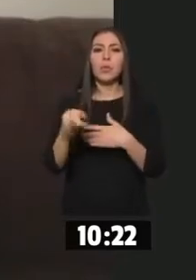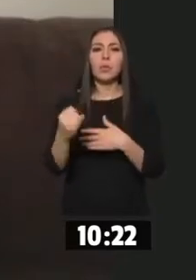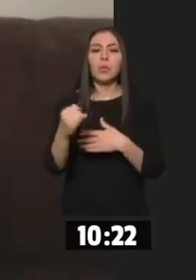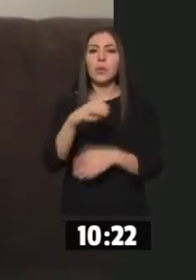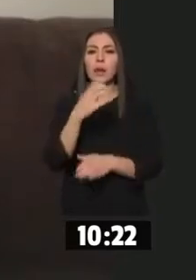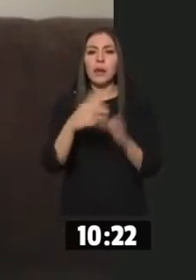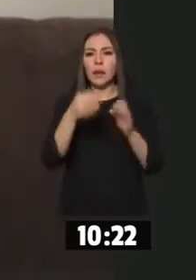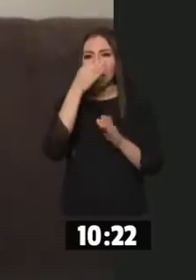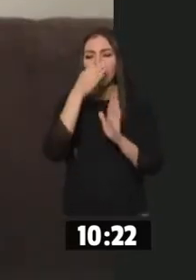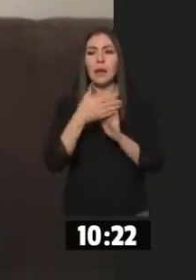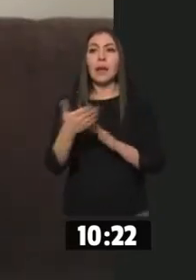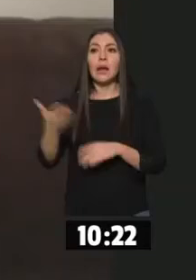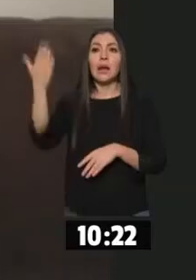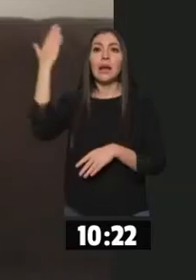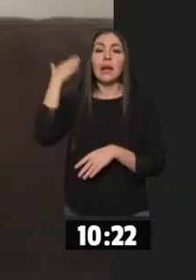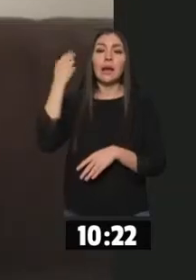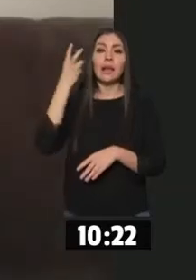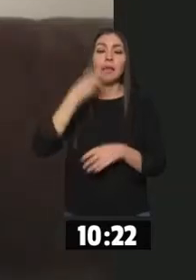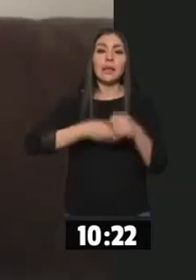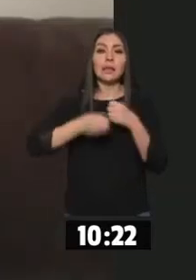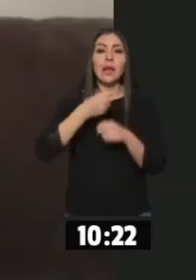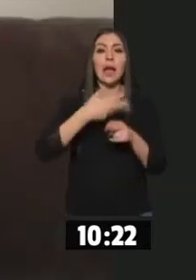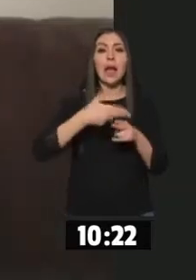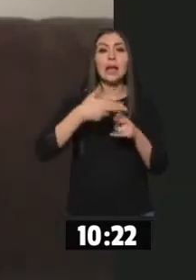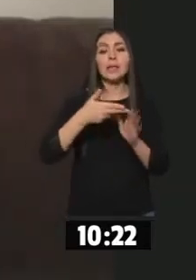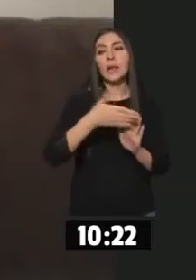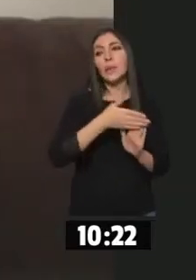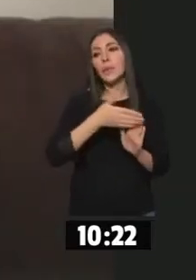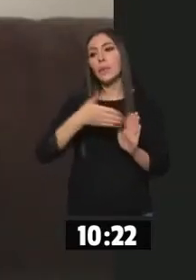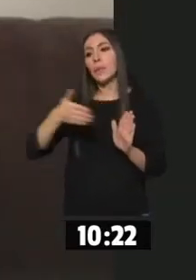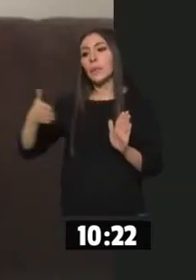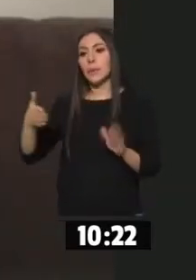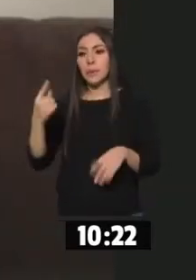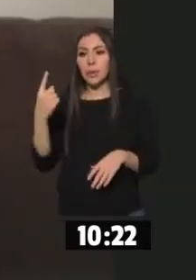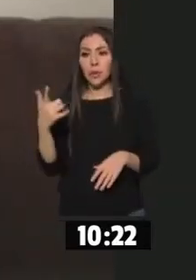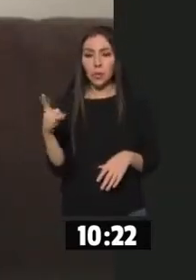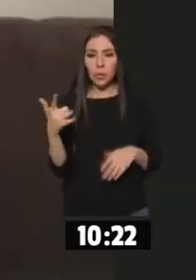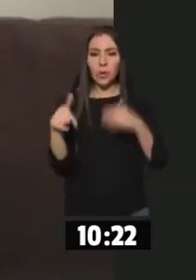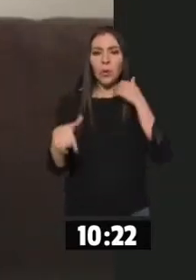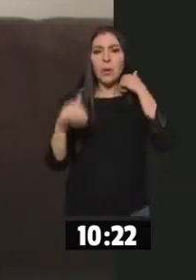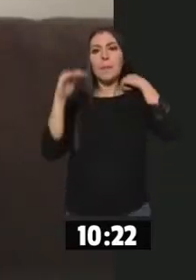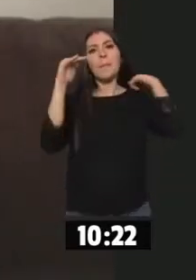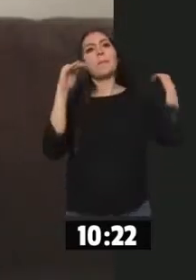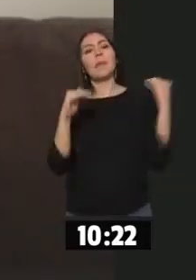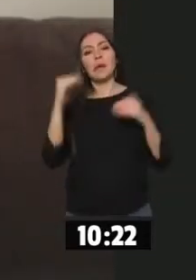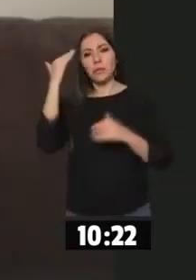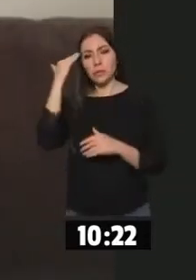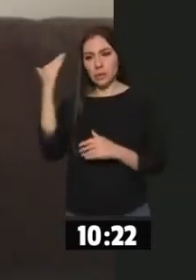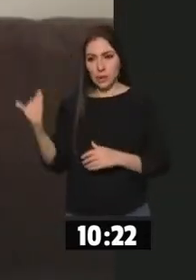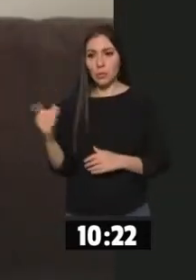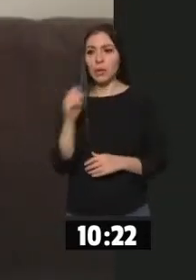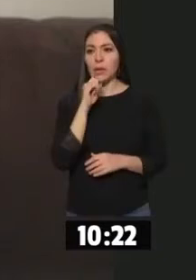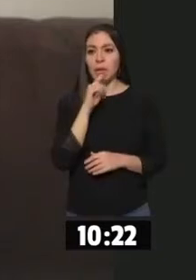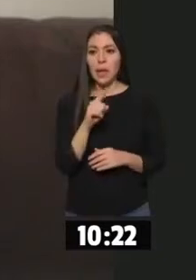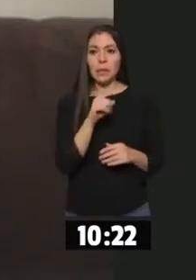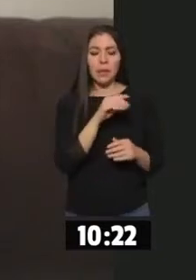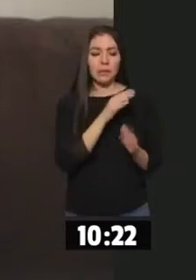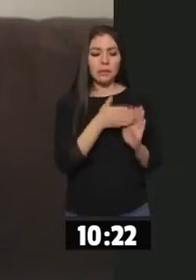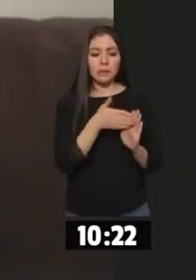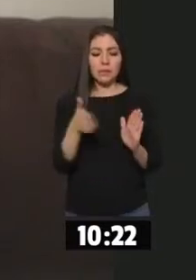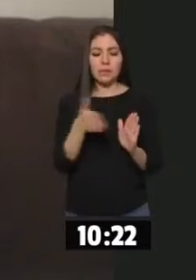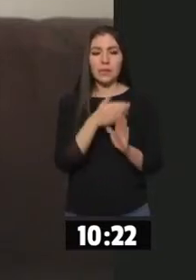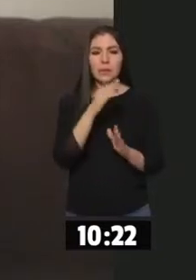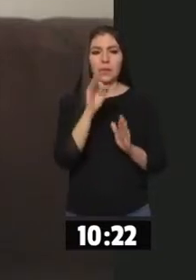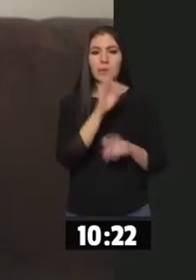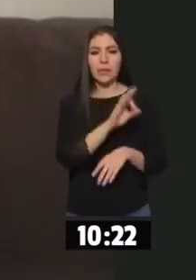años la elección se fue hasta el 1 de julio. Y eso de alguna manera pues también en lo que se refiere a los calendarios está influyendo, y en lo que se refiere